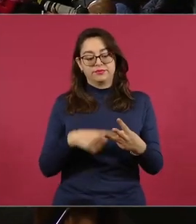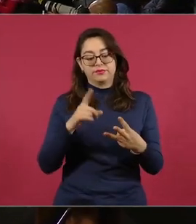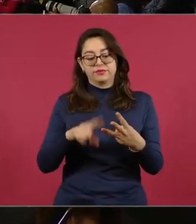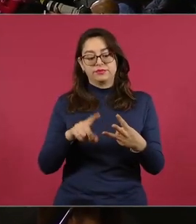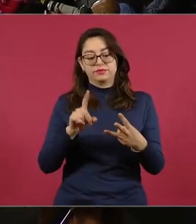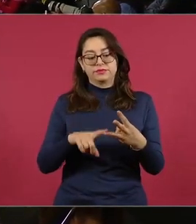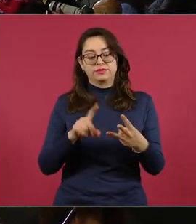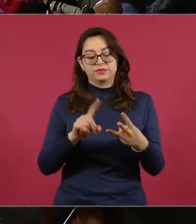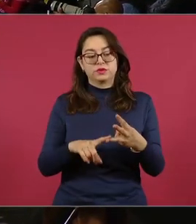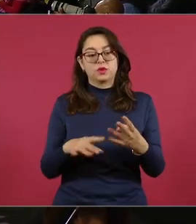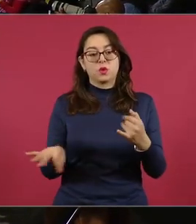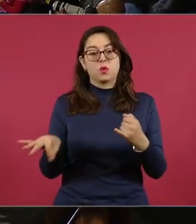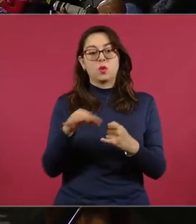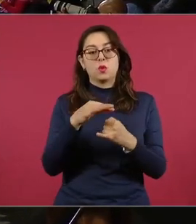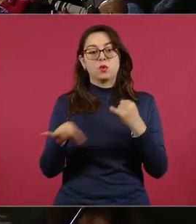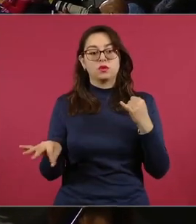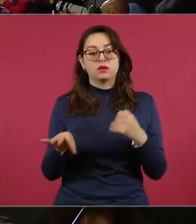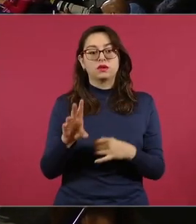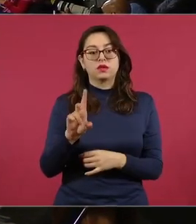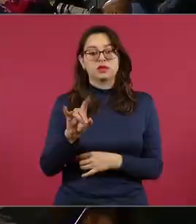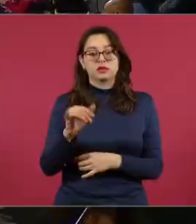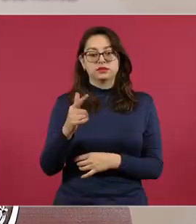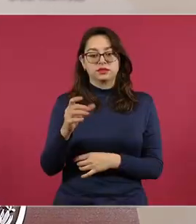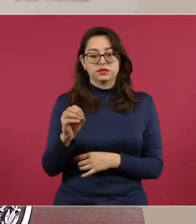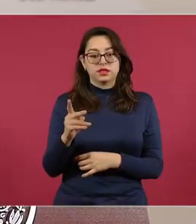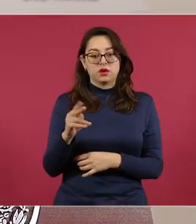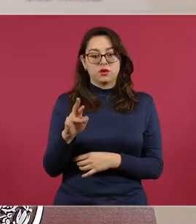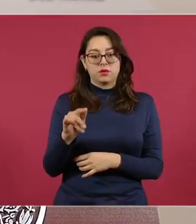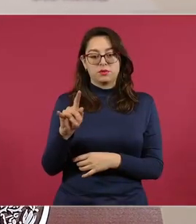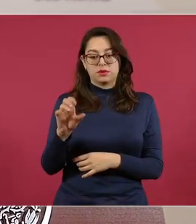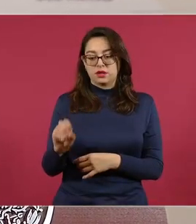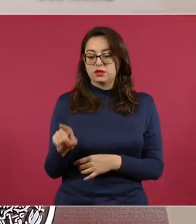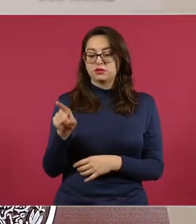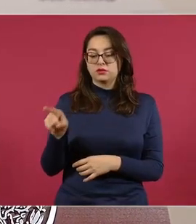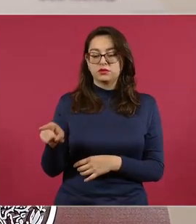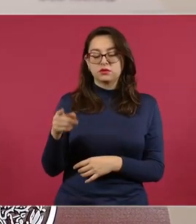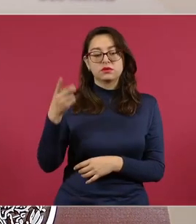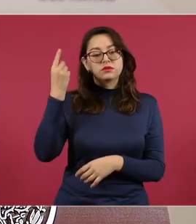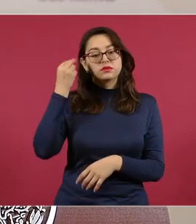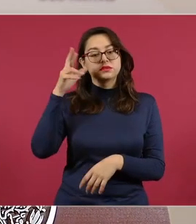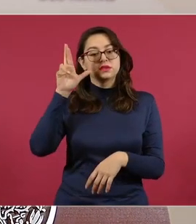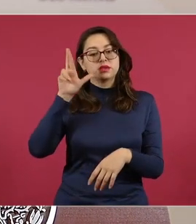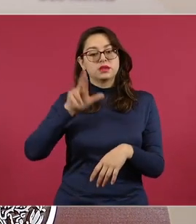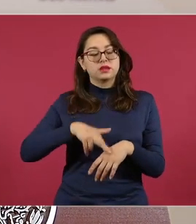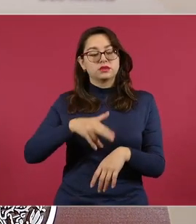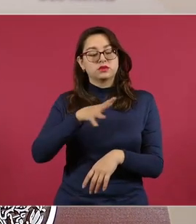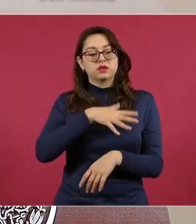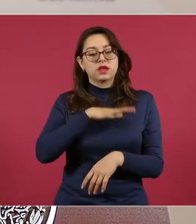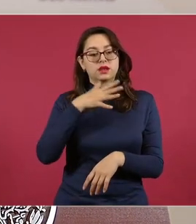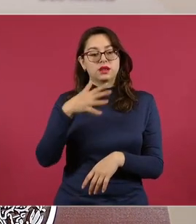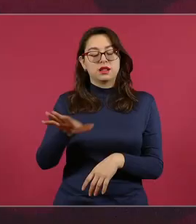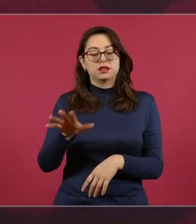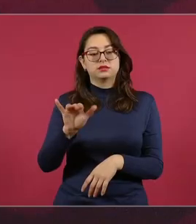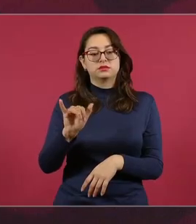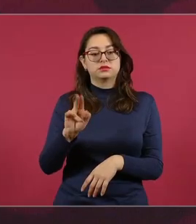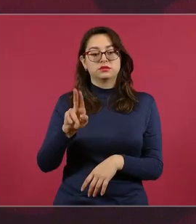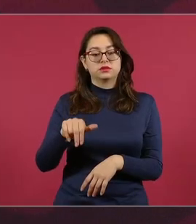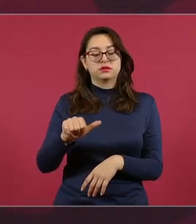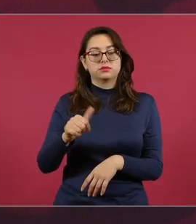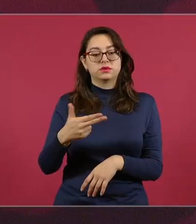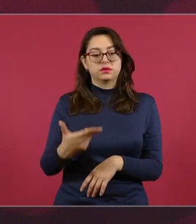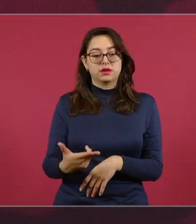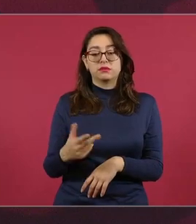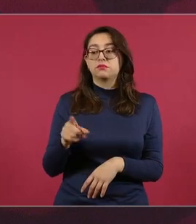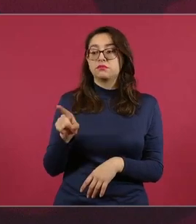Diego Prieto, director general del Instituto Nacional de Antropología e Historia,